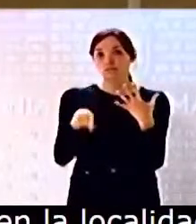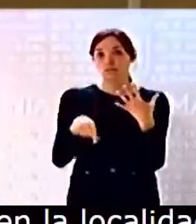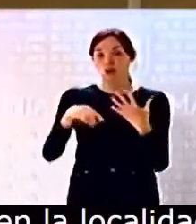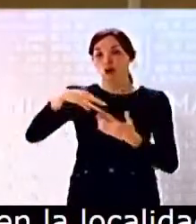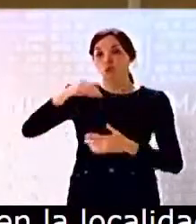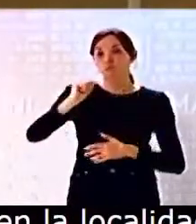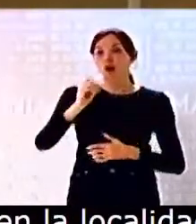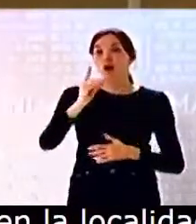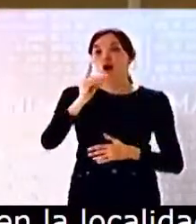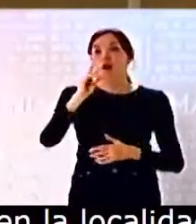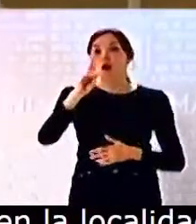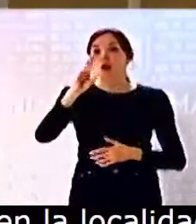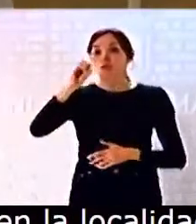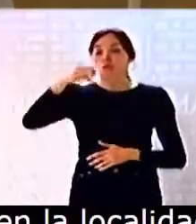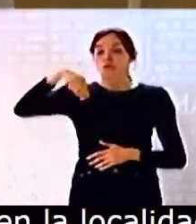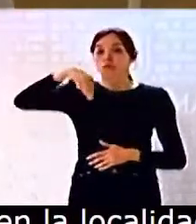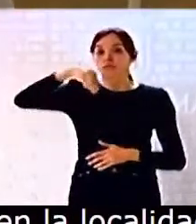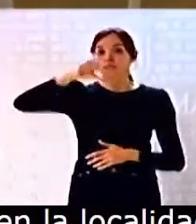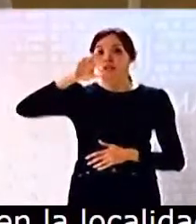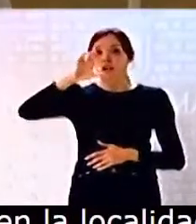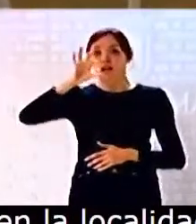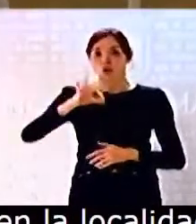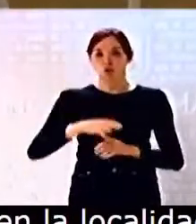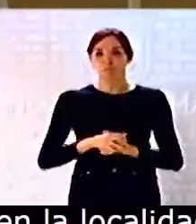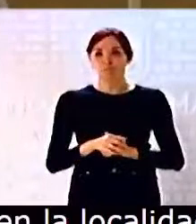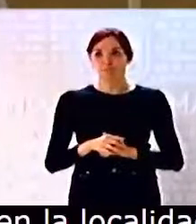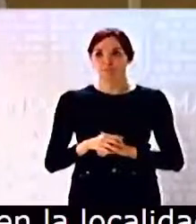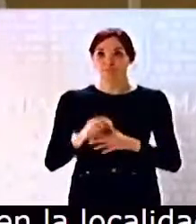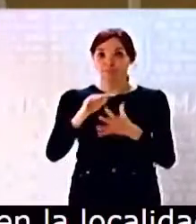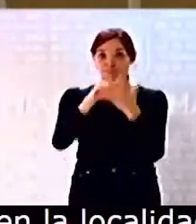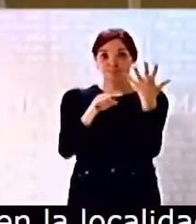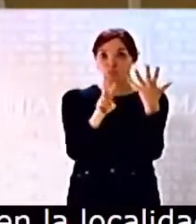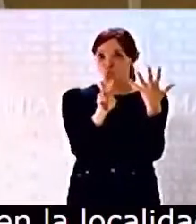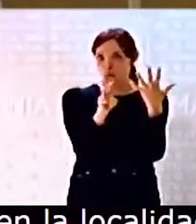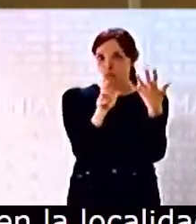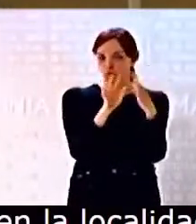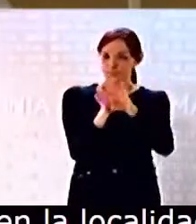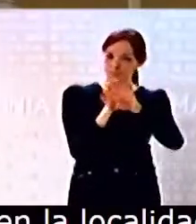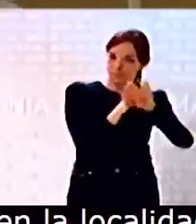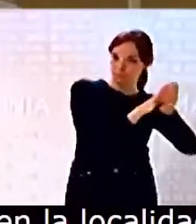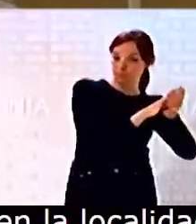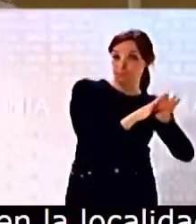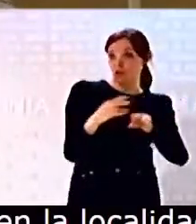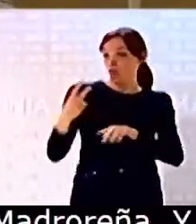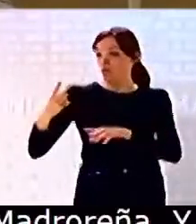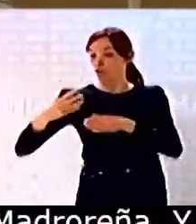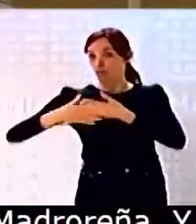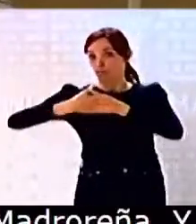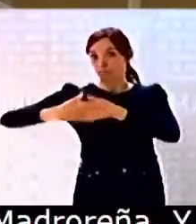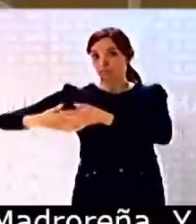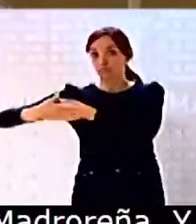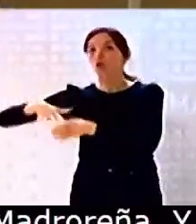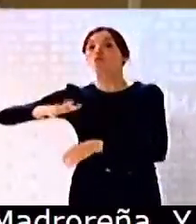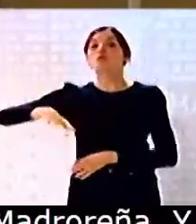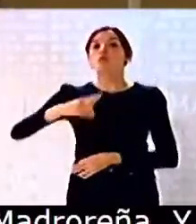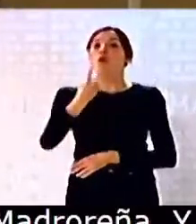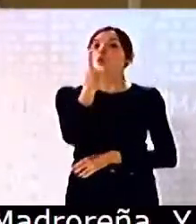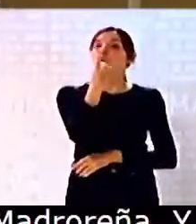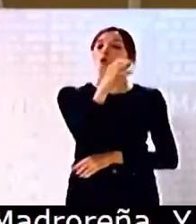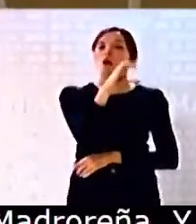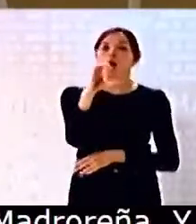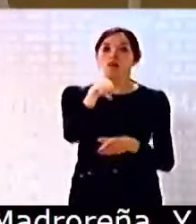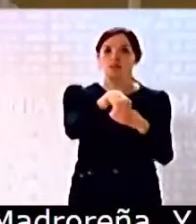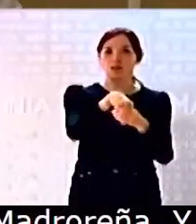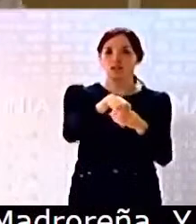Madroñera. Y cerramos 2 brotes, uno en la localidad de Cáceres y otro en la localidad